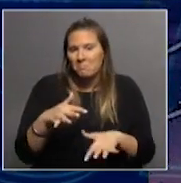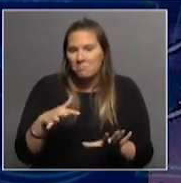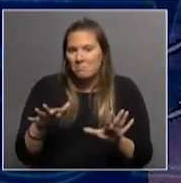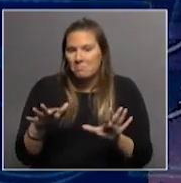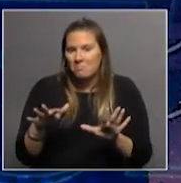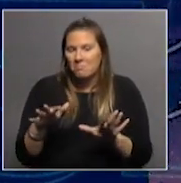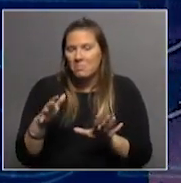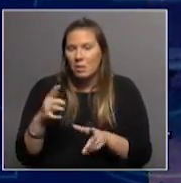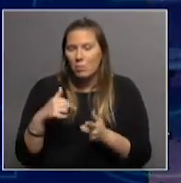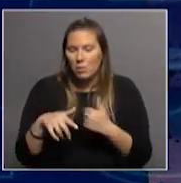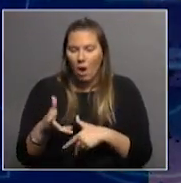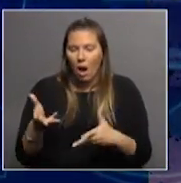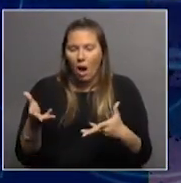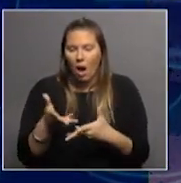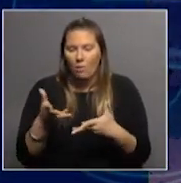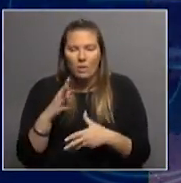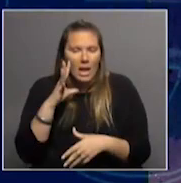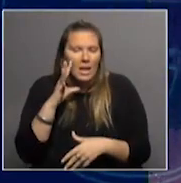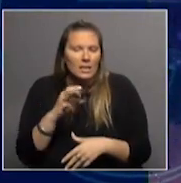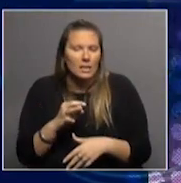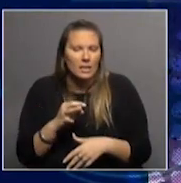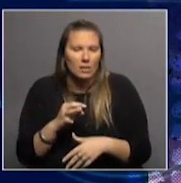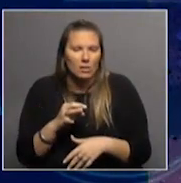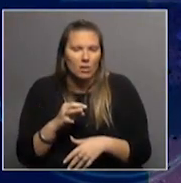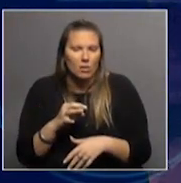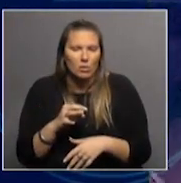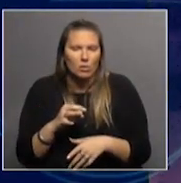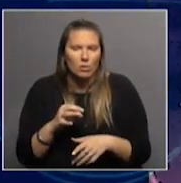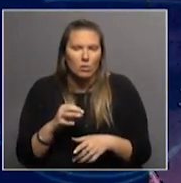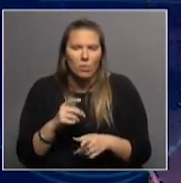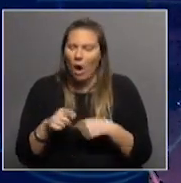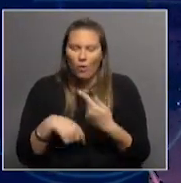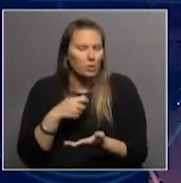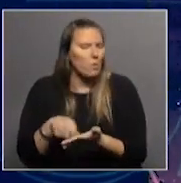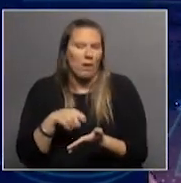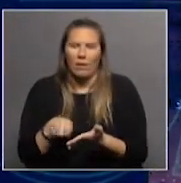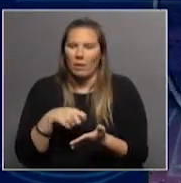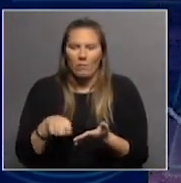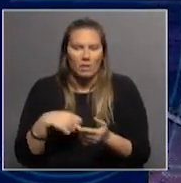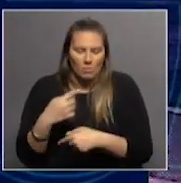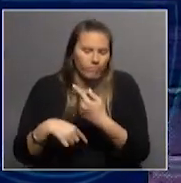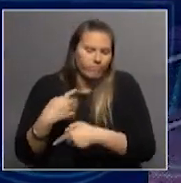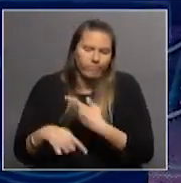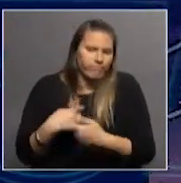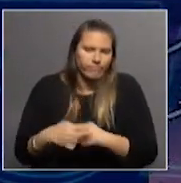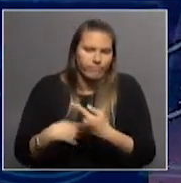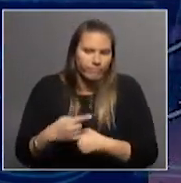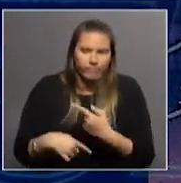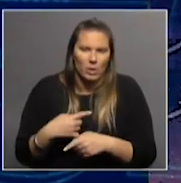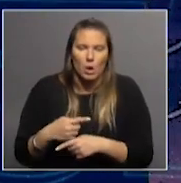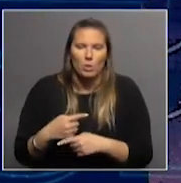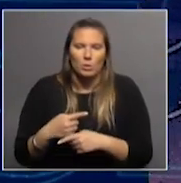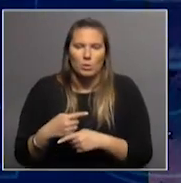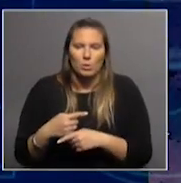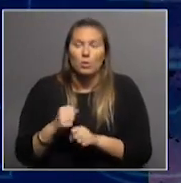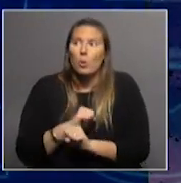pero ahora tengo la percepción de que ya no voy a parar de hacer canciones no no no voy a